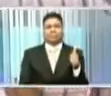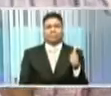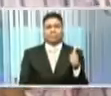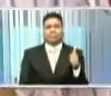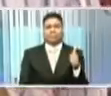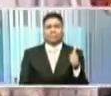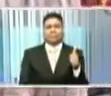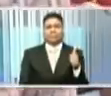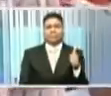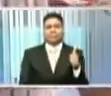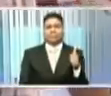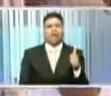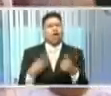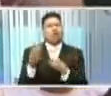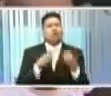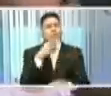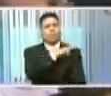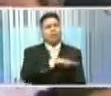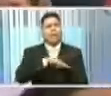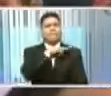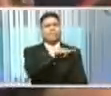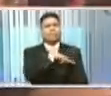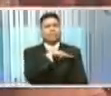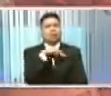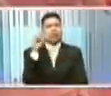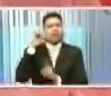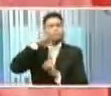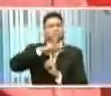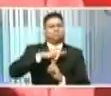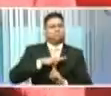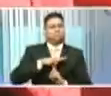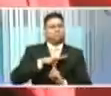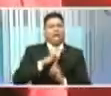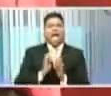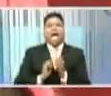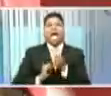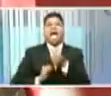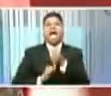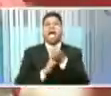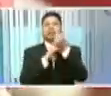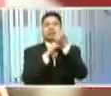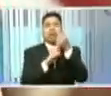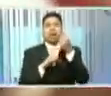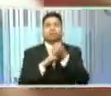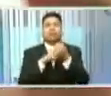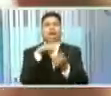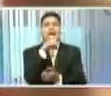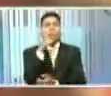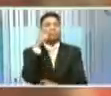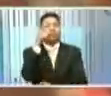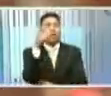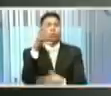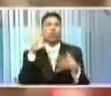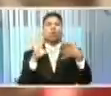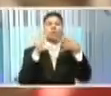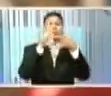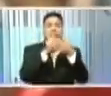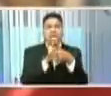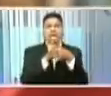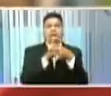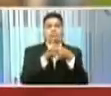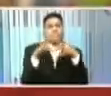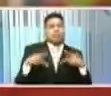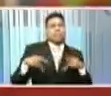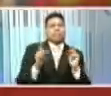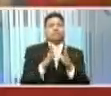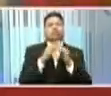Y cómo las misiones cohesionaron al pueblo, lo unieron y permitieron la recuperación